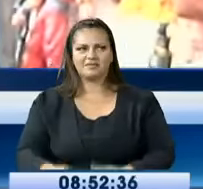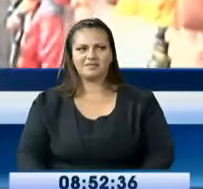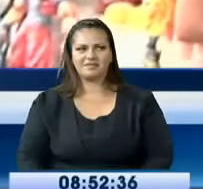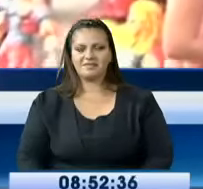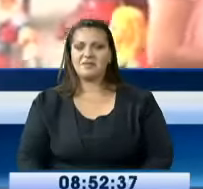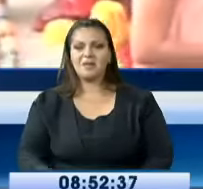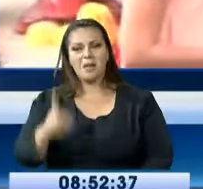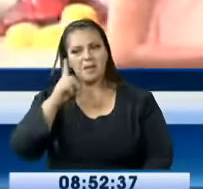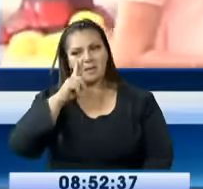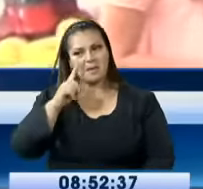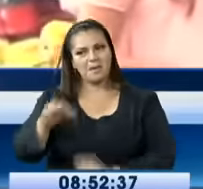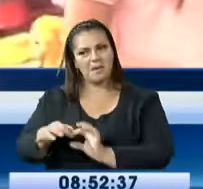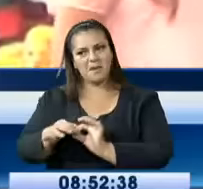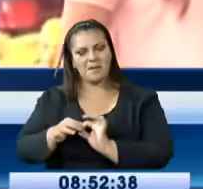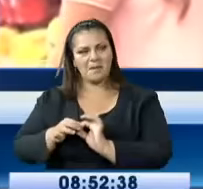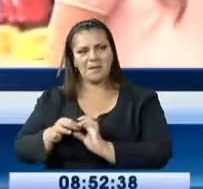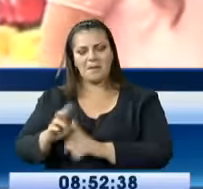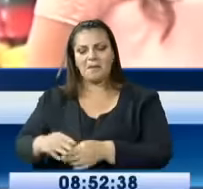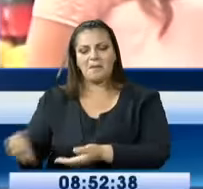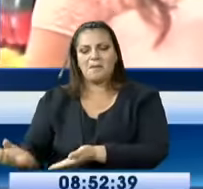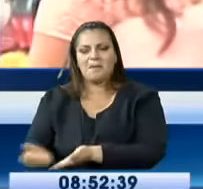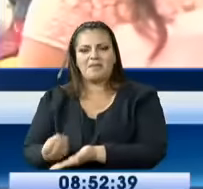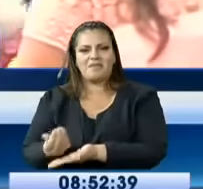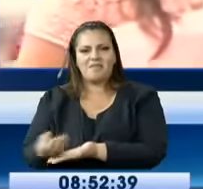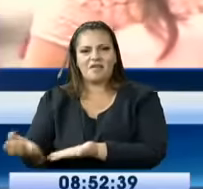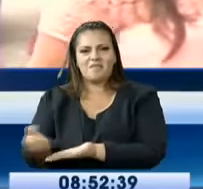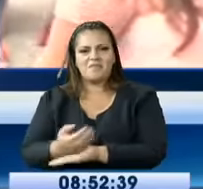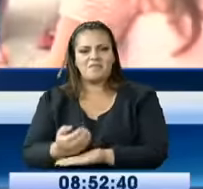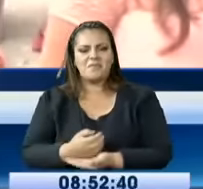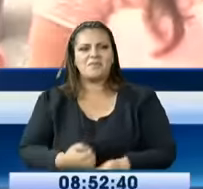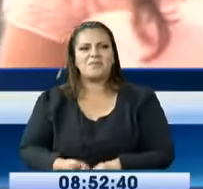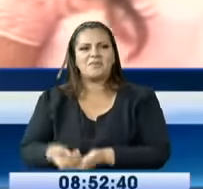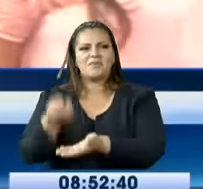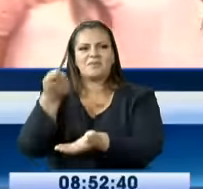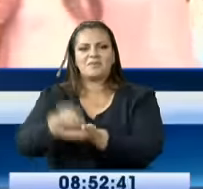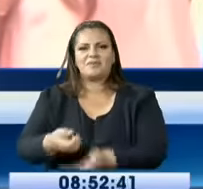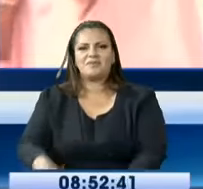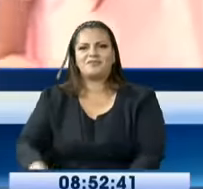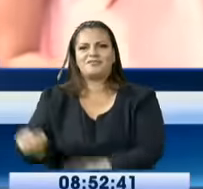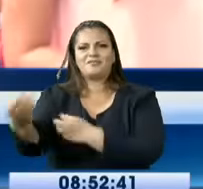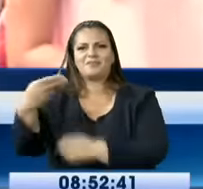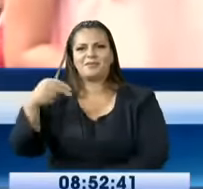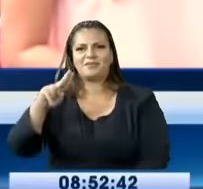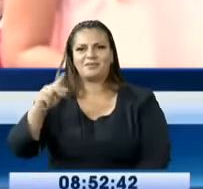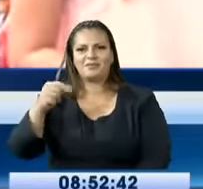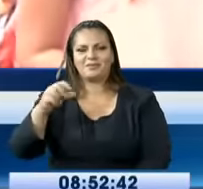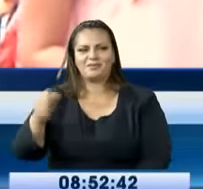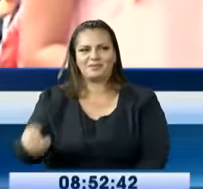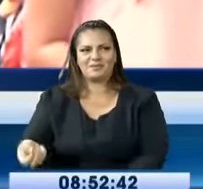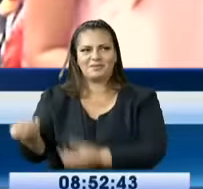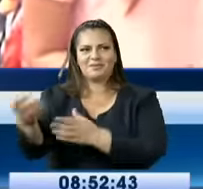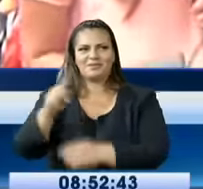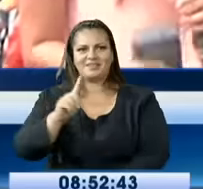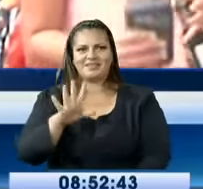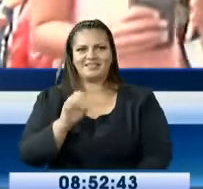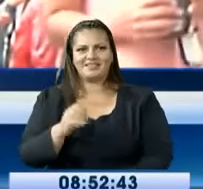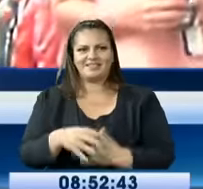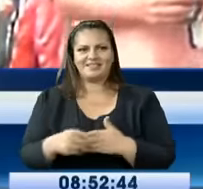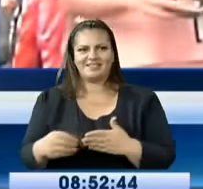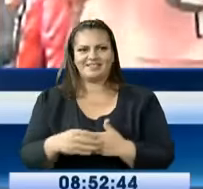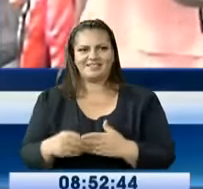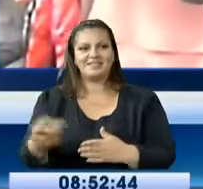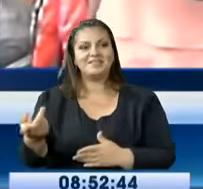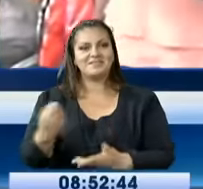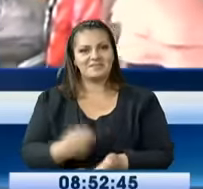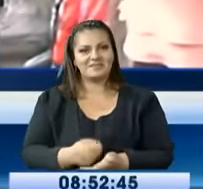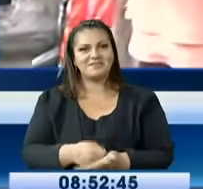se lo compramos a Don Hugo. Sí. Sí, ¿qué te parece? Sí, 150 le dan. Bueno, entonces,